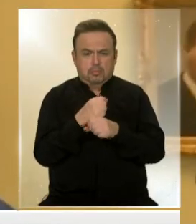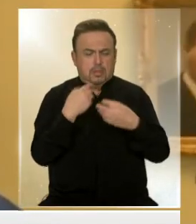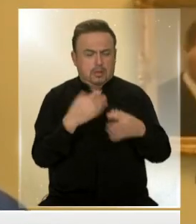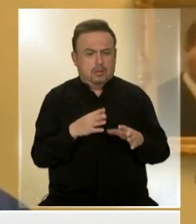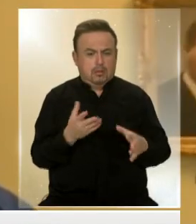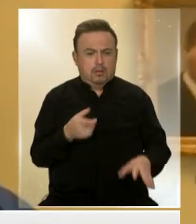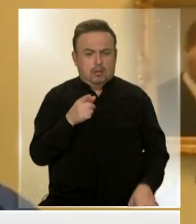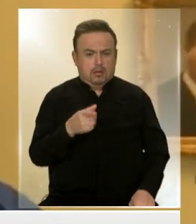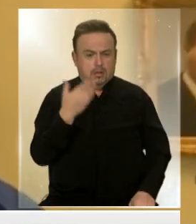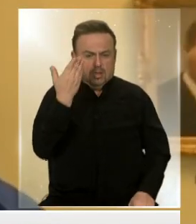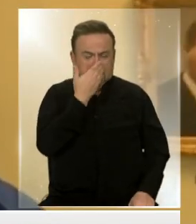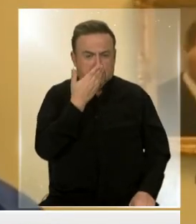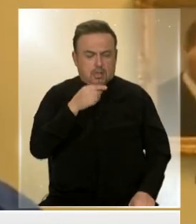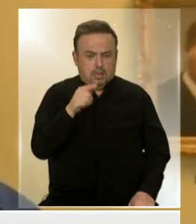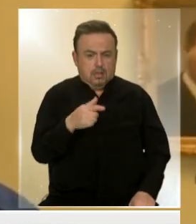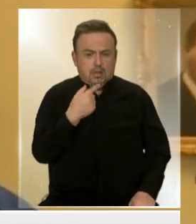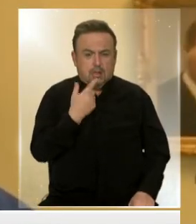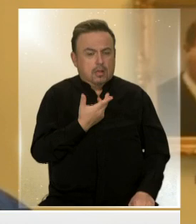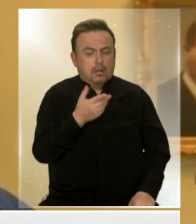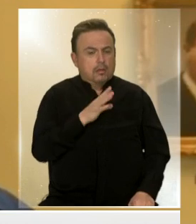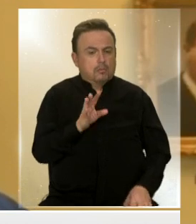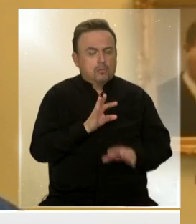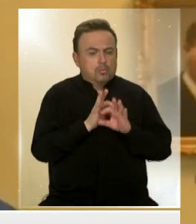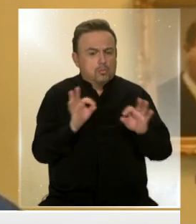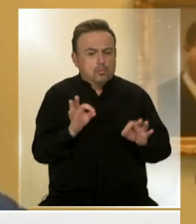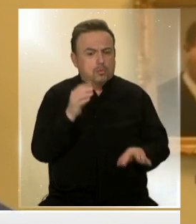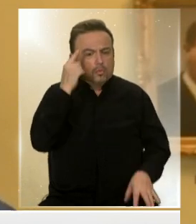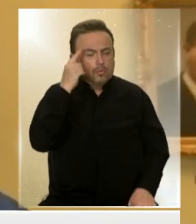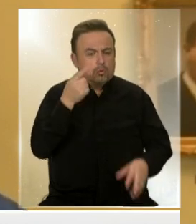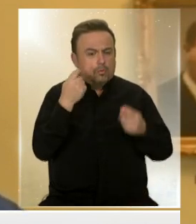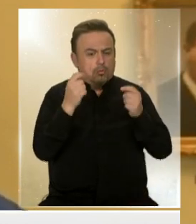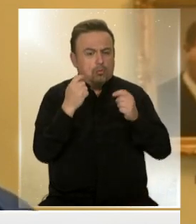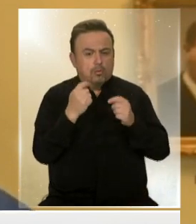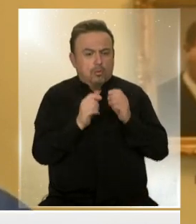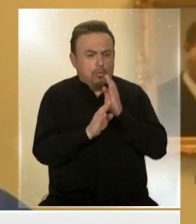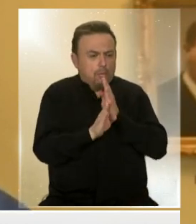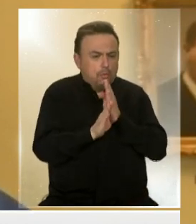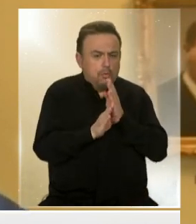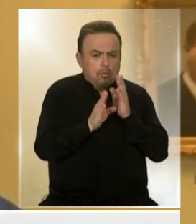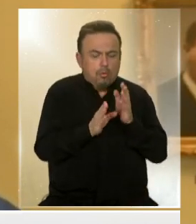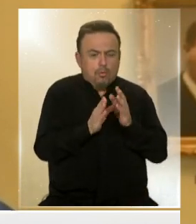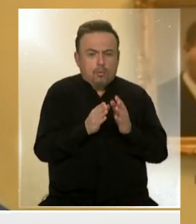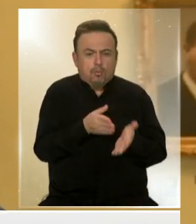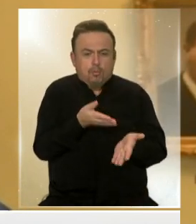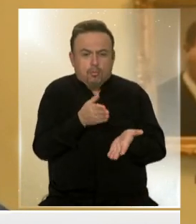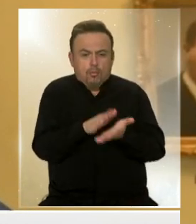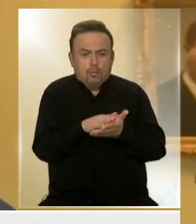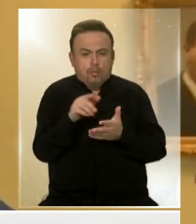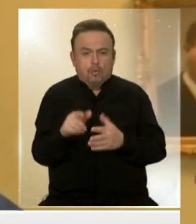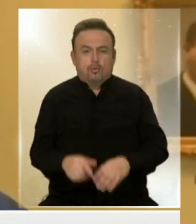es afroamericano, y aseguró que en ningún momento trató de encubrir la muerte de